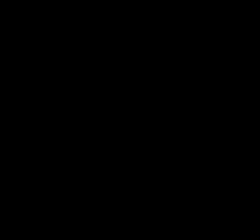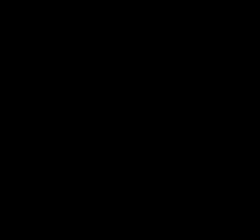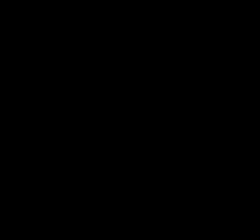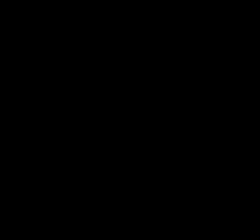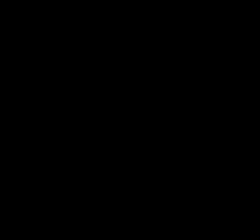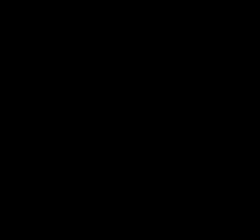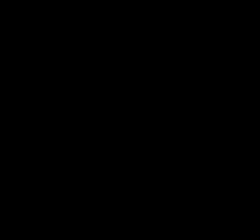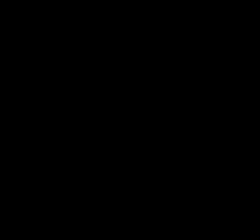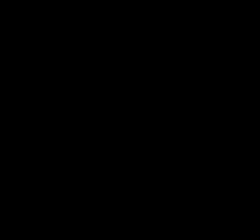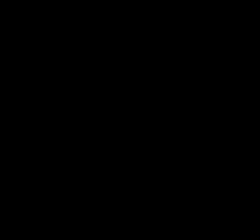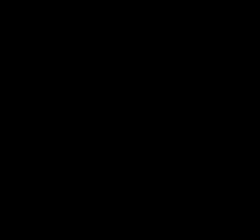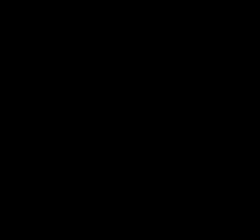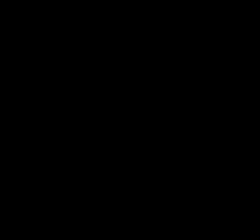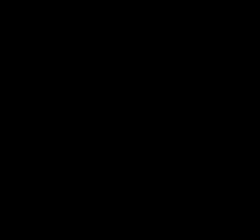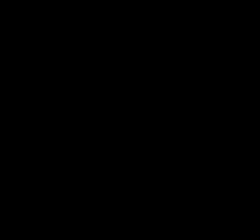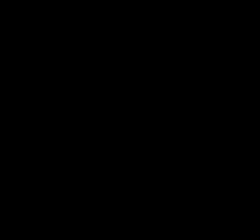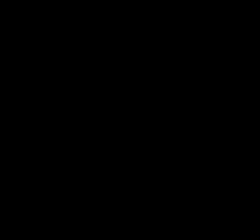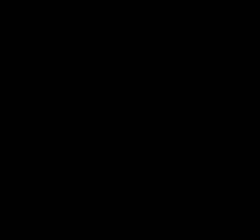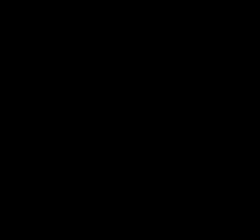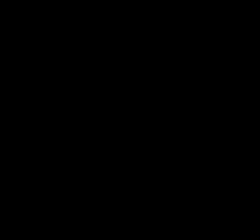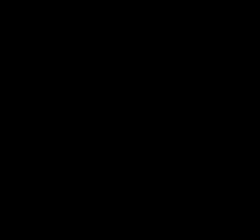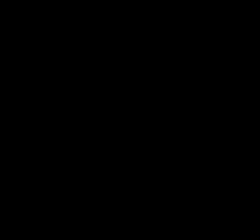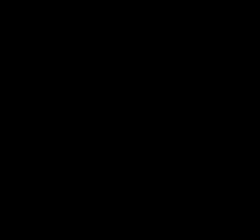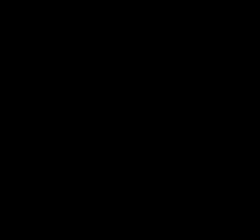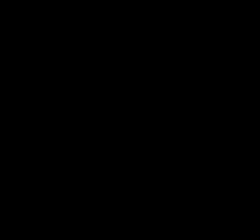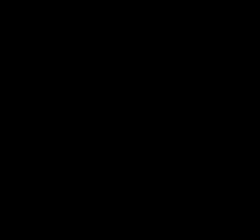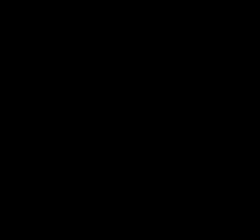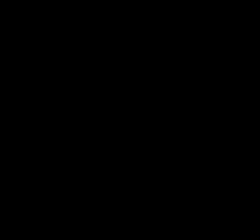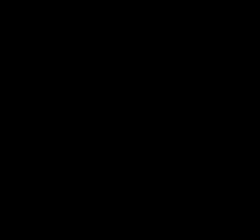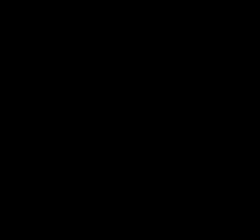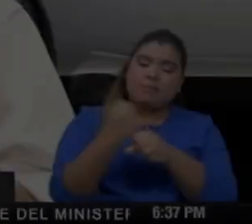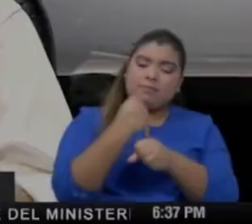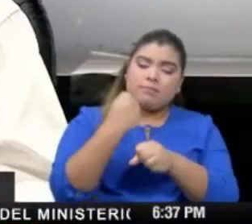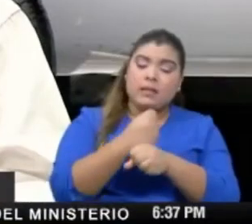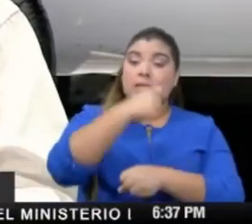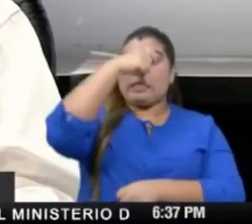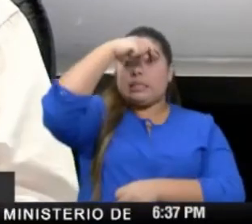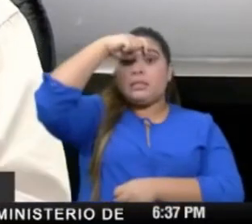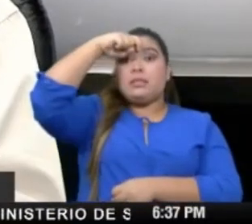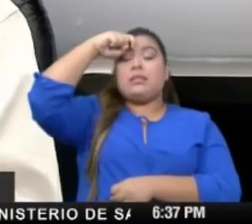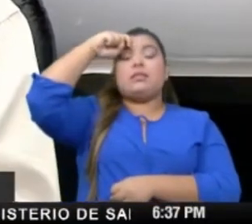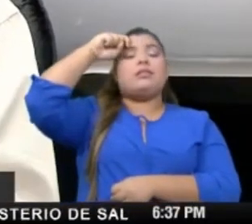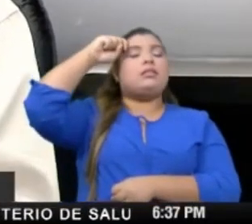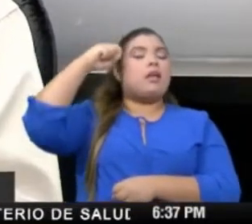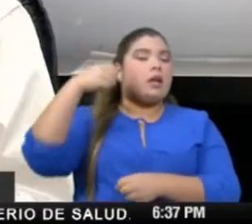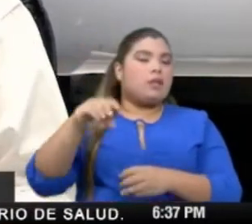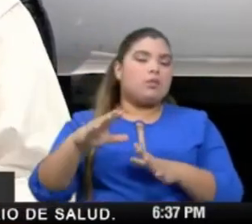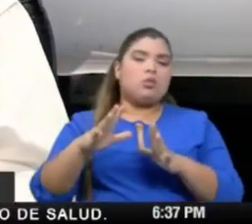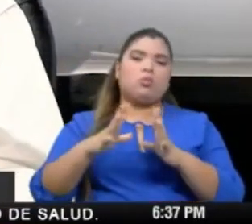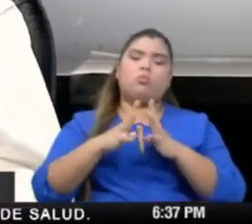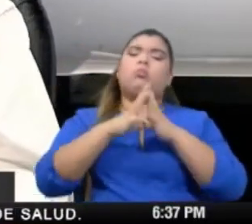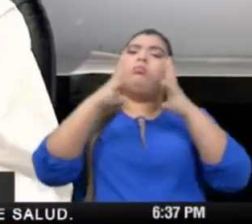porque están poniendo una cuota de sacrificio más allá de lo normal.